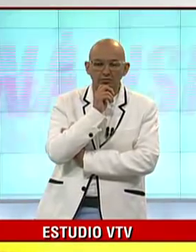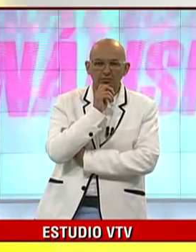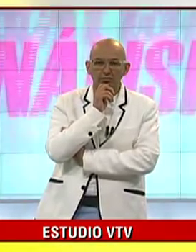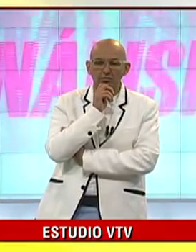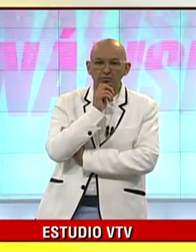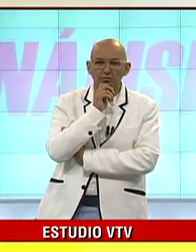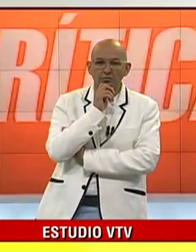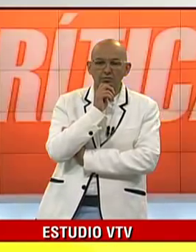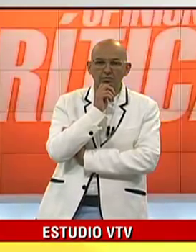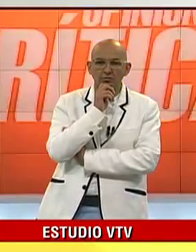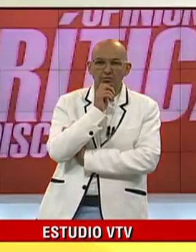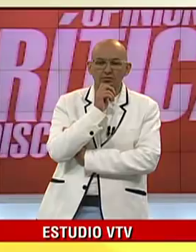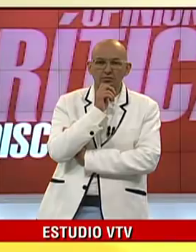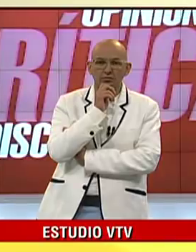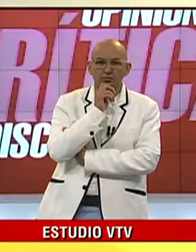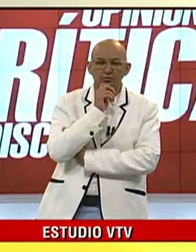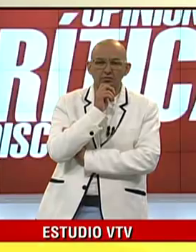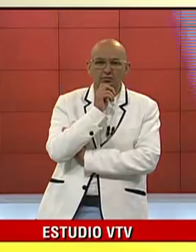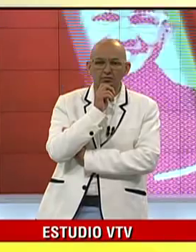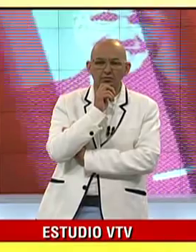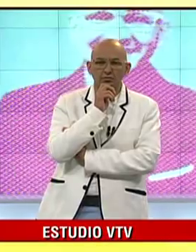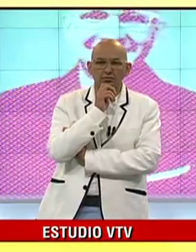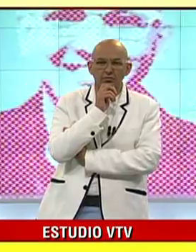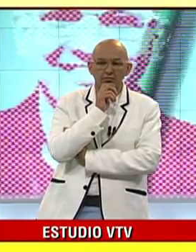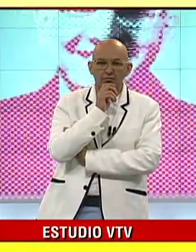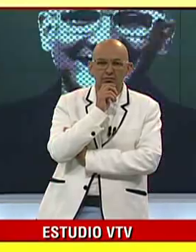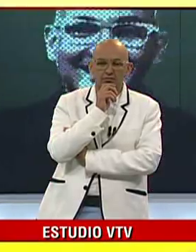su dignidad, porque se respete a Venezuela.